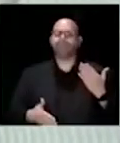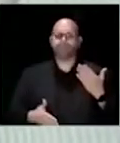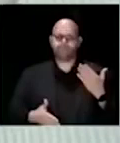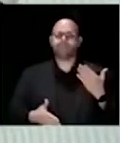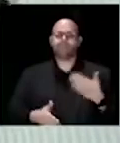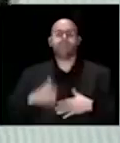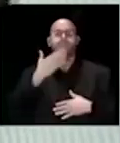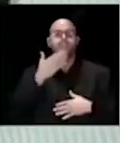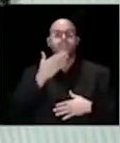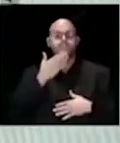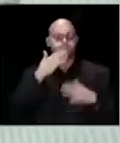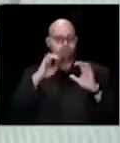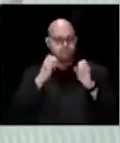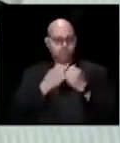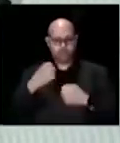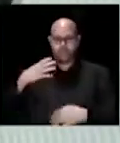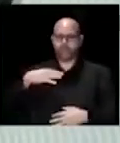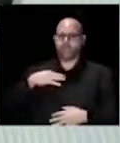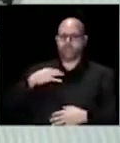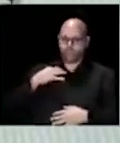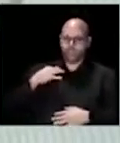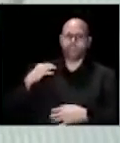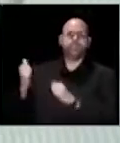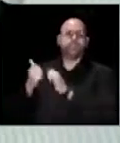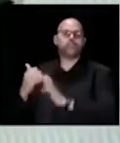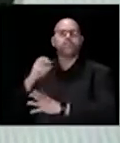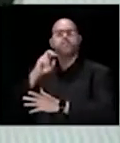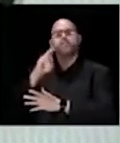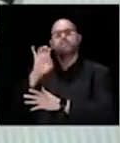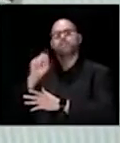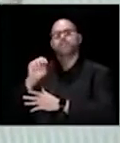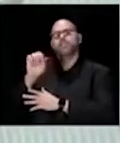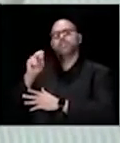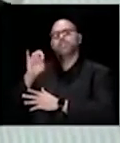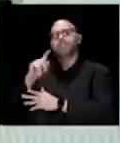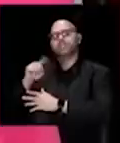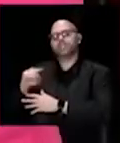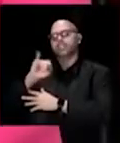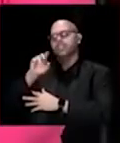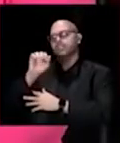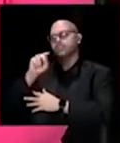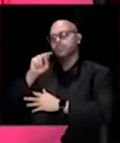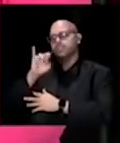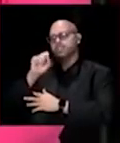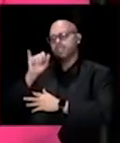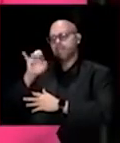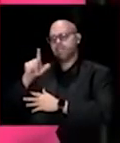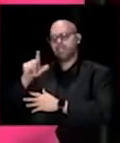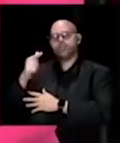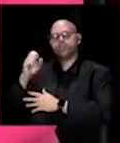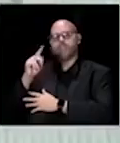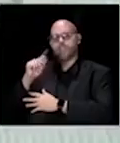de los candidatos, a los candidatos y a los colegas Rubén Sánchez y Joan Isabel González. Esta posiblemente sea la elección